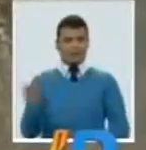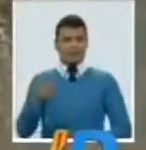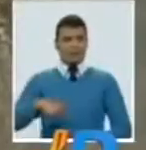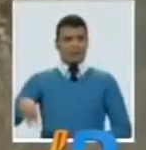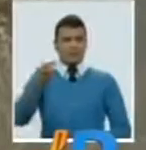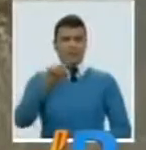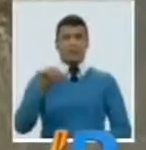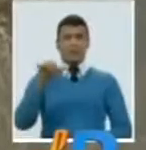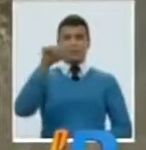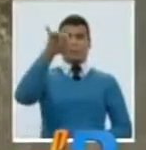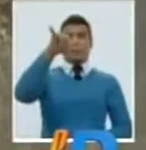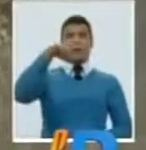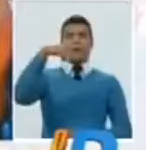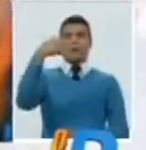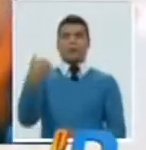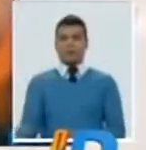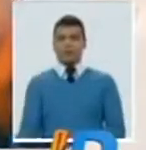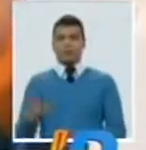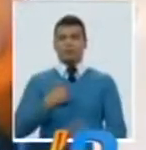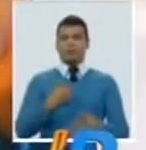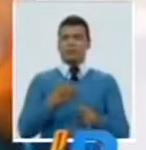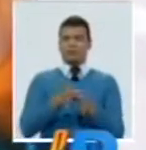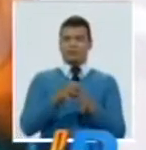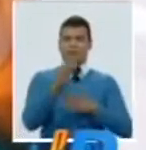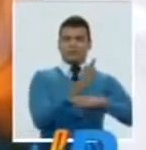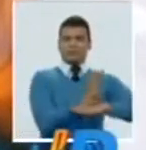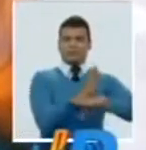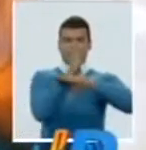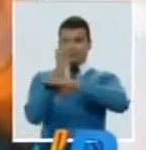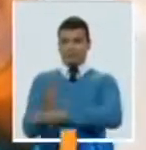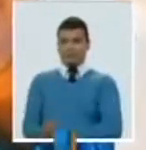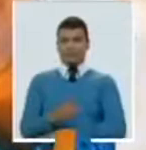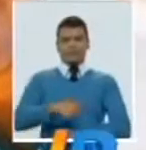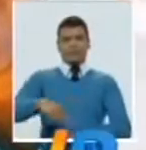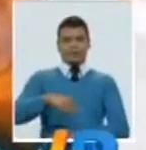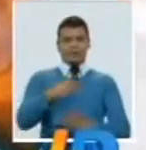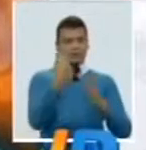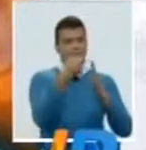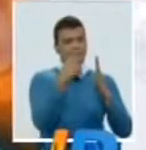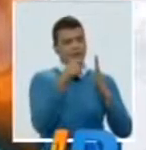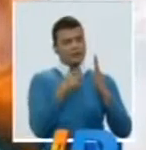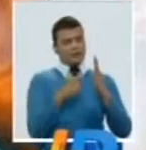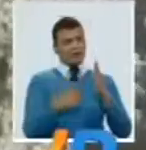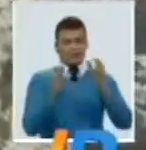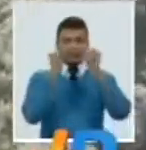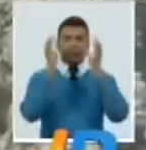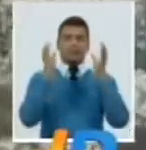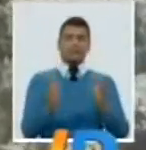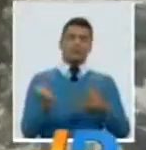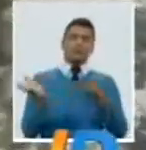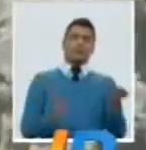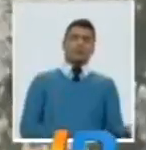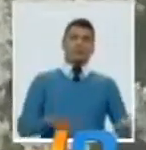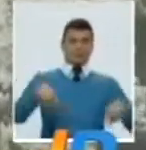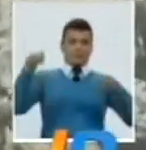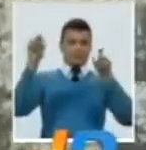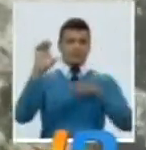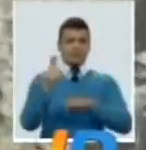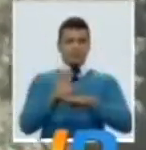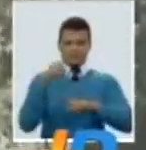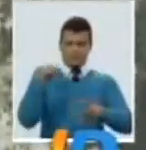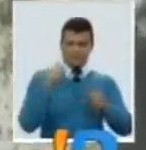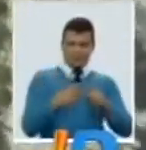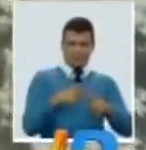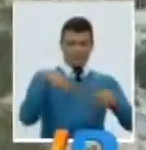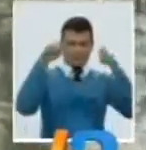de la avioneta que fue accidentada en zona rural del municipio Calima Darién realizan los trámites para la repatriación de los cuerpos de Janet Lor, ex reina de